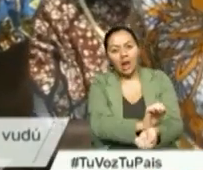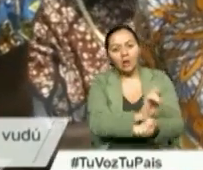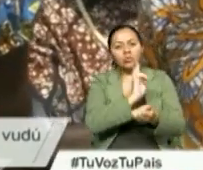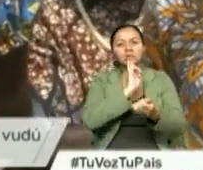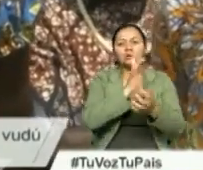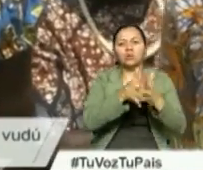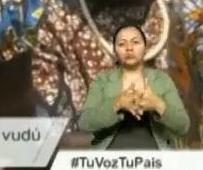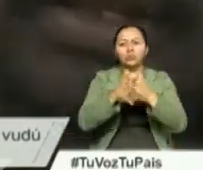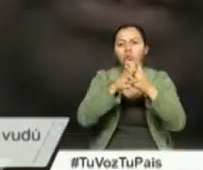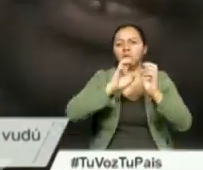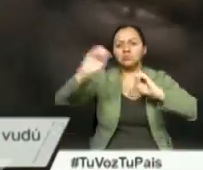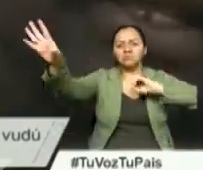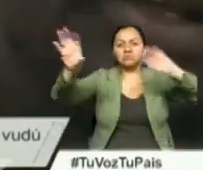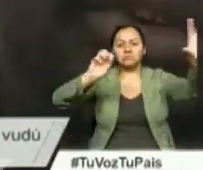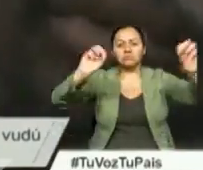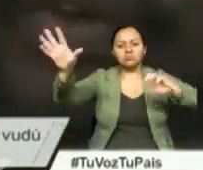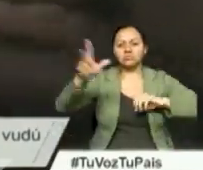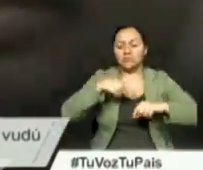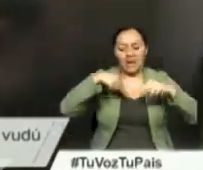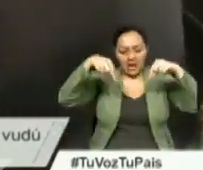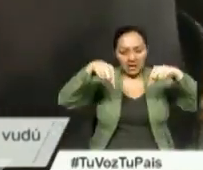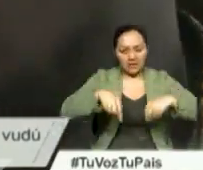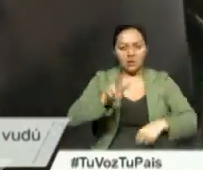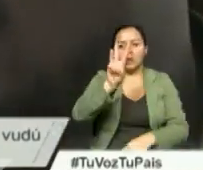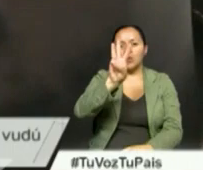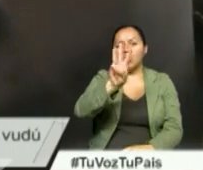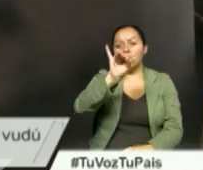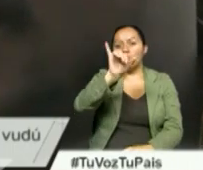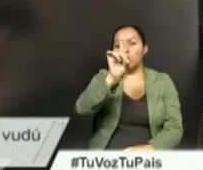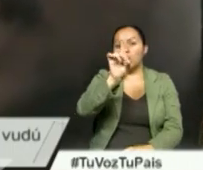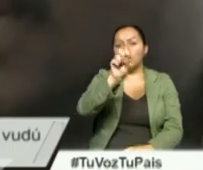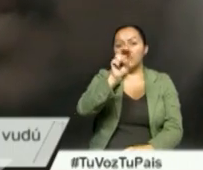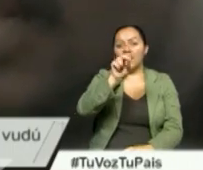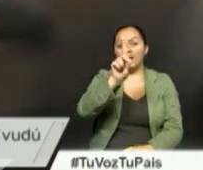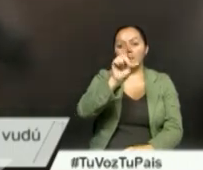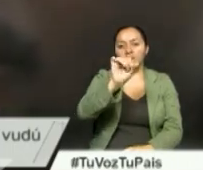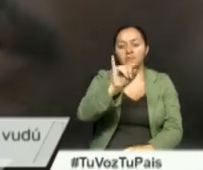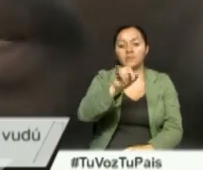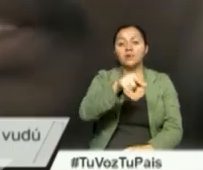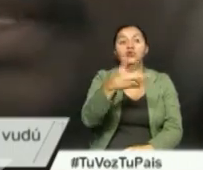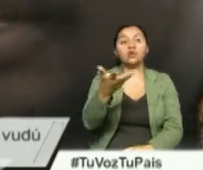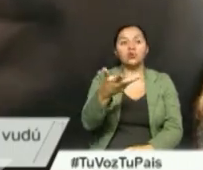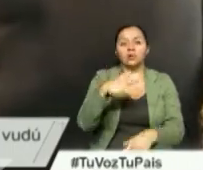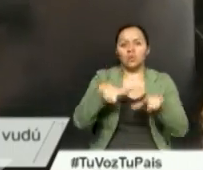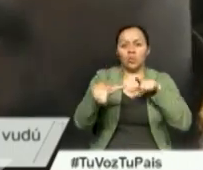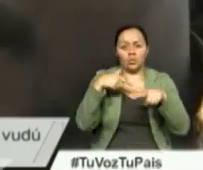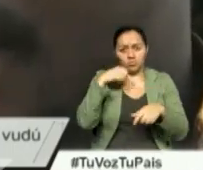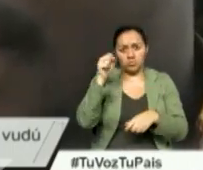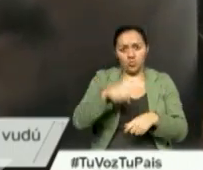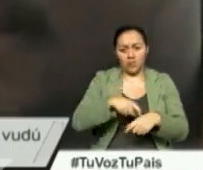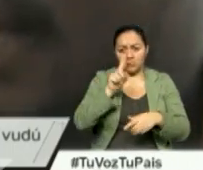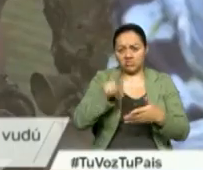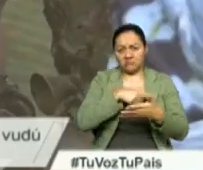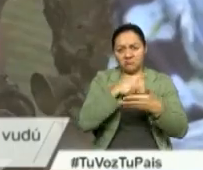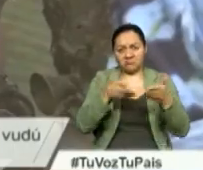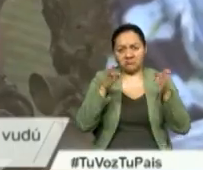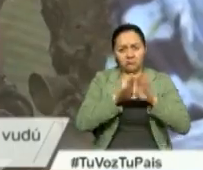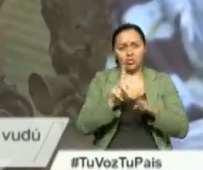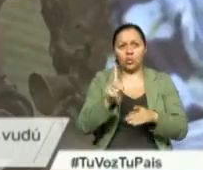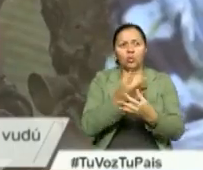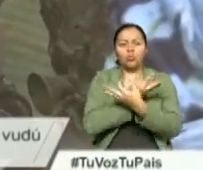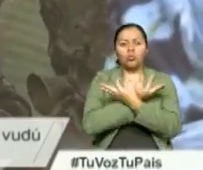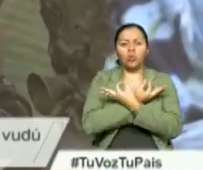Es de Huidá de donde el vudú se extendió por el mundo entero. Hay que reconocerlo, es algo que no hay que negar. ¿Qué es el vudú? Es